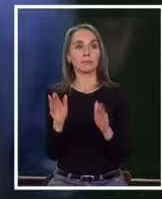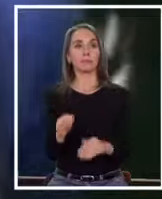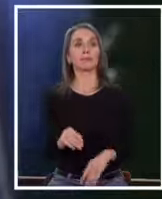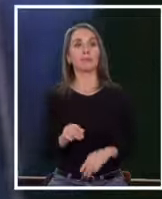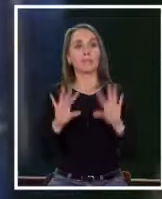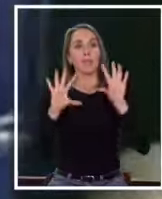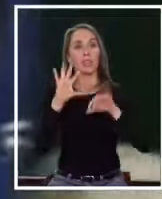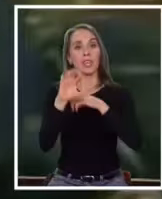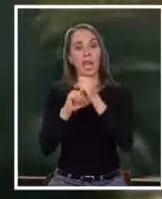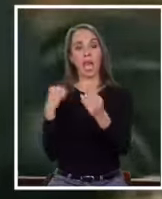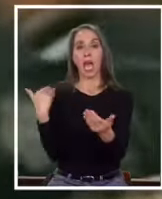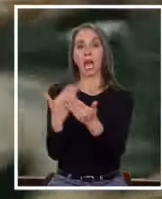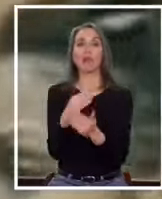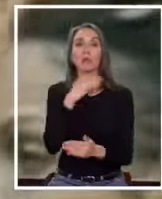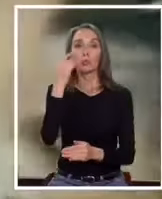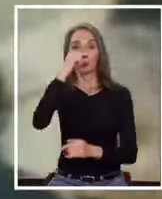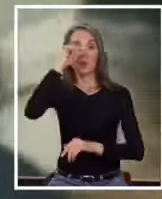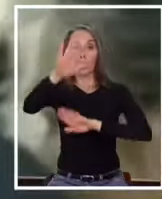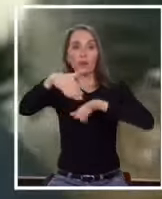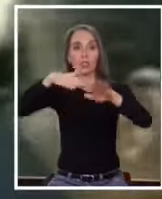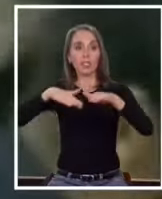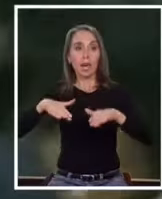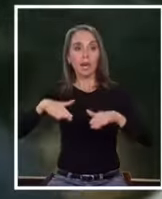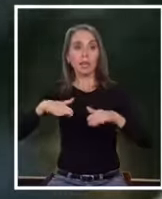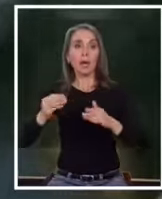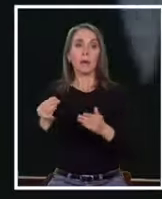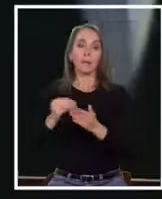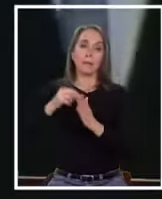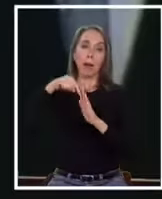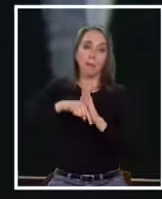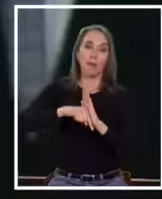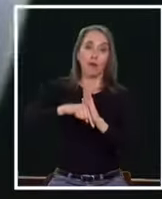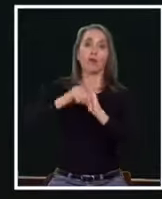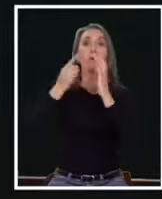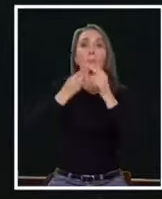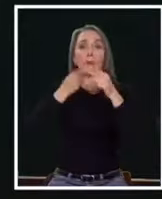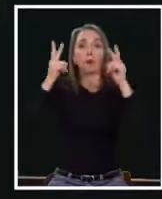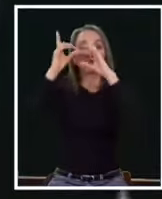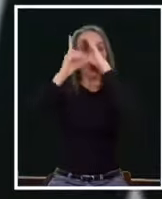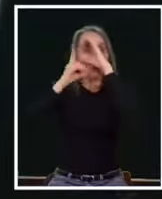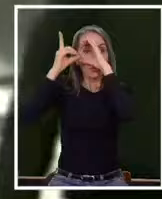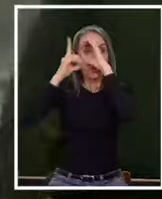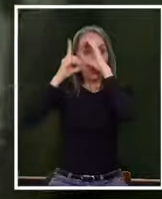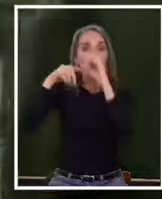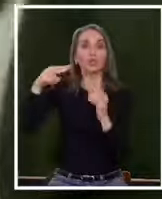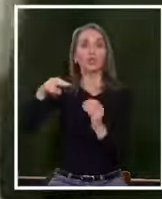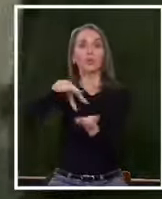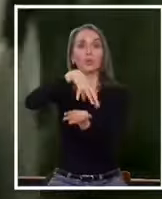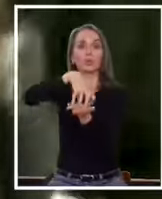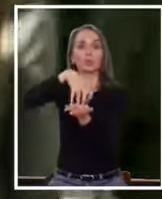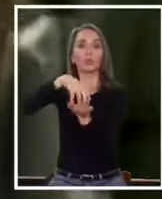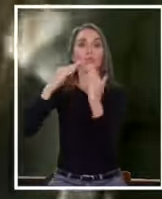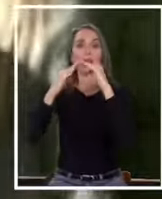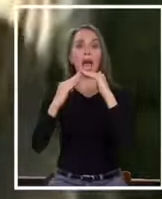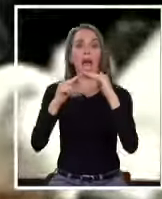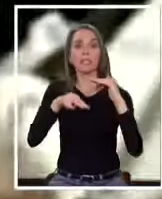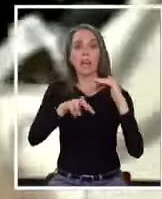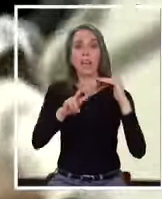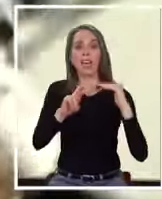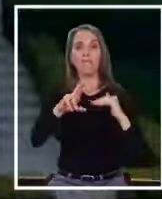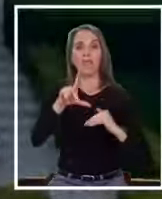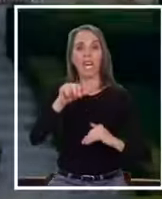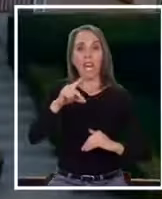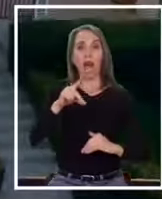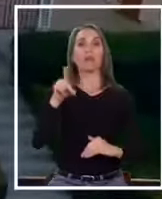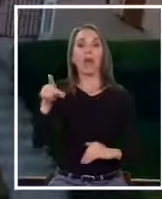10 años de fallecido Jackson, el golpe era más profundo con un documental, Dejando Neverland, cuyo nombre alude directamente al